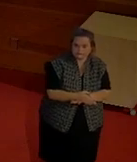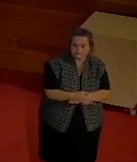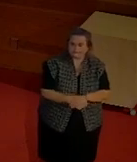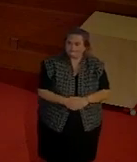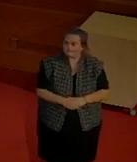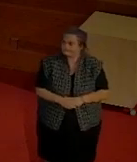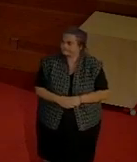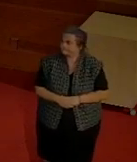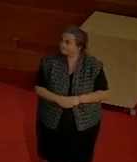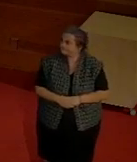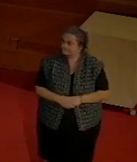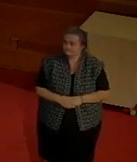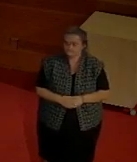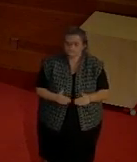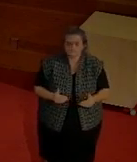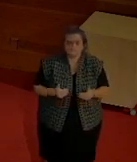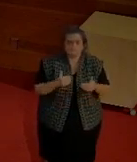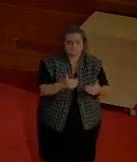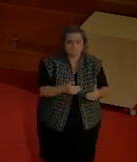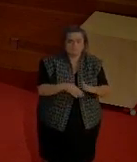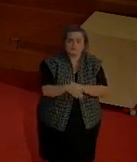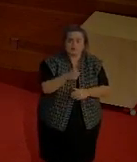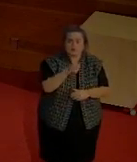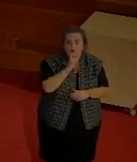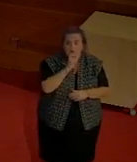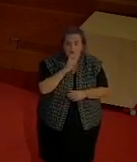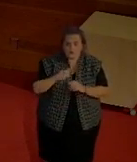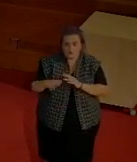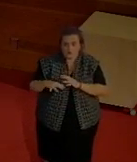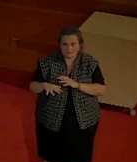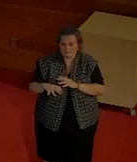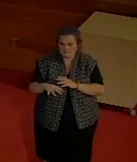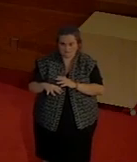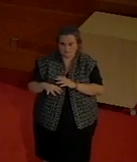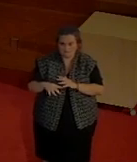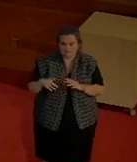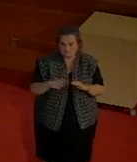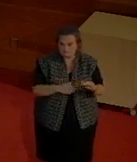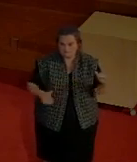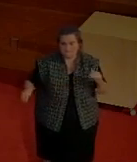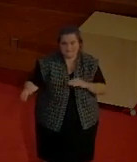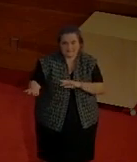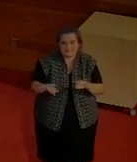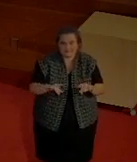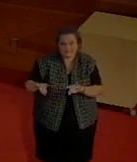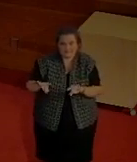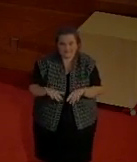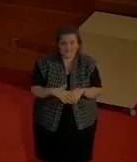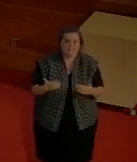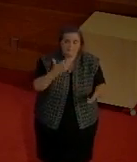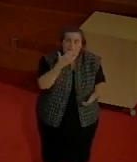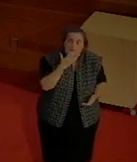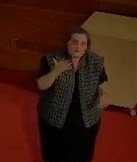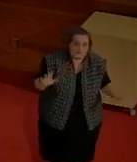europeo no por los mares sino por tierra de tal manera que por ejemplo por citar algún ejemplo